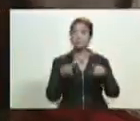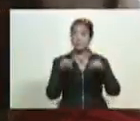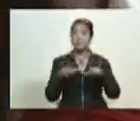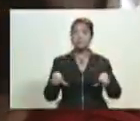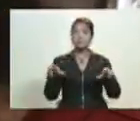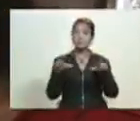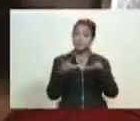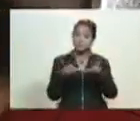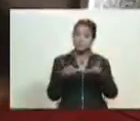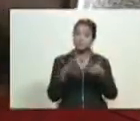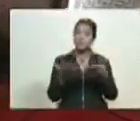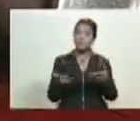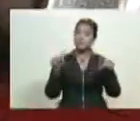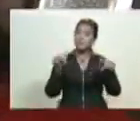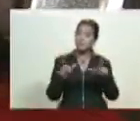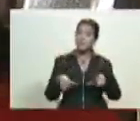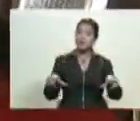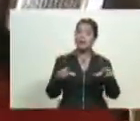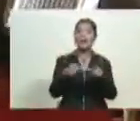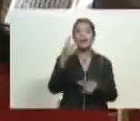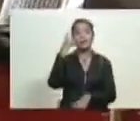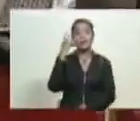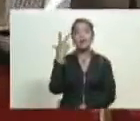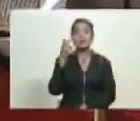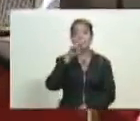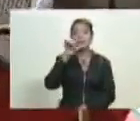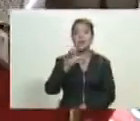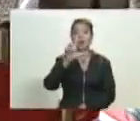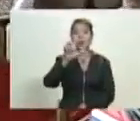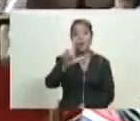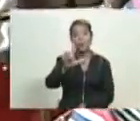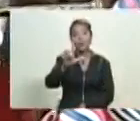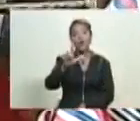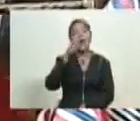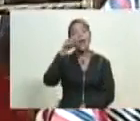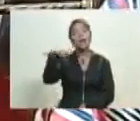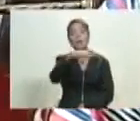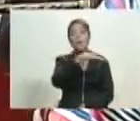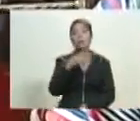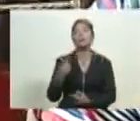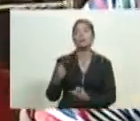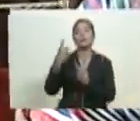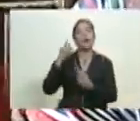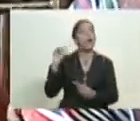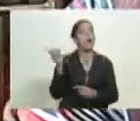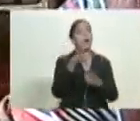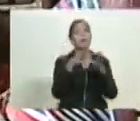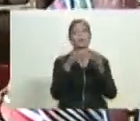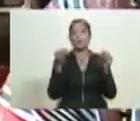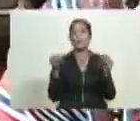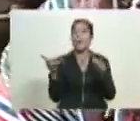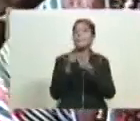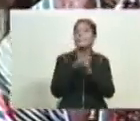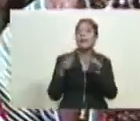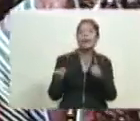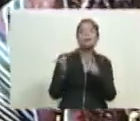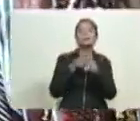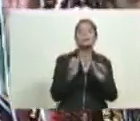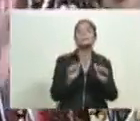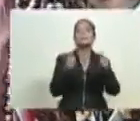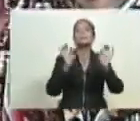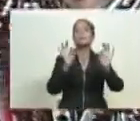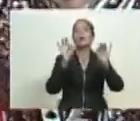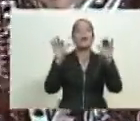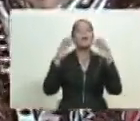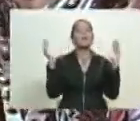espacio del día 30 de julio, el 30 de julio, el pueblo nos dio una lección a todos, sobre todo le dio una lección al